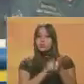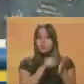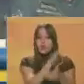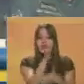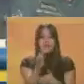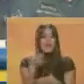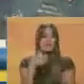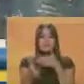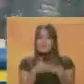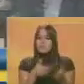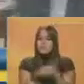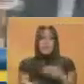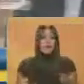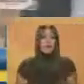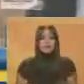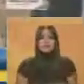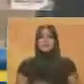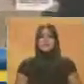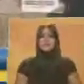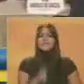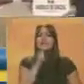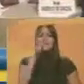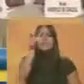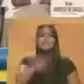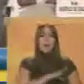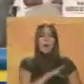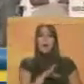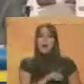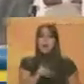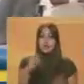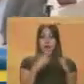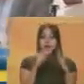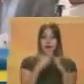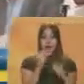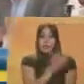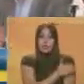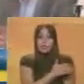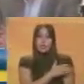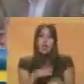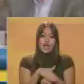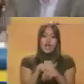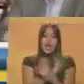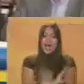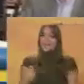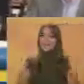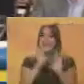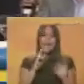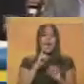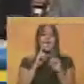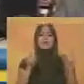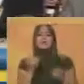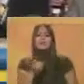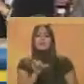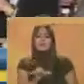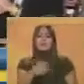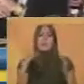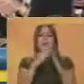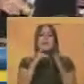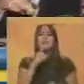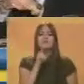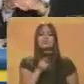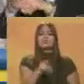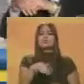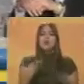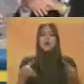sin importar quién era el propietario de esa vivienda, sin preguntarle a la persona en esa vivienda de